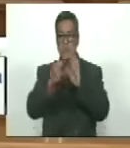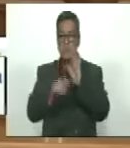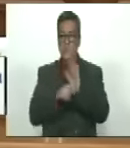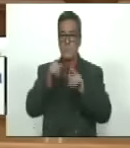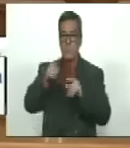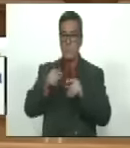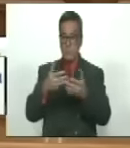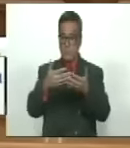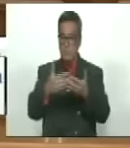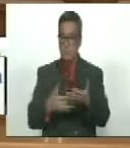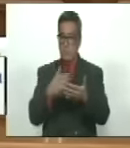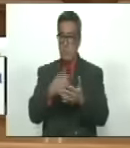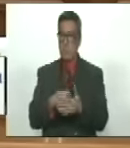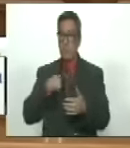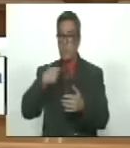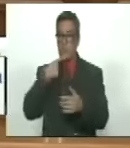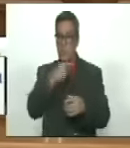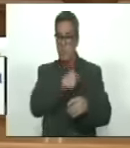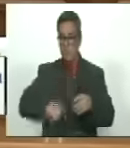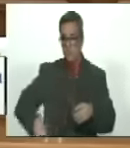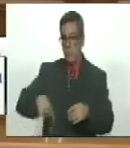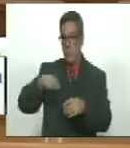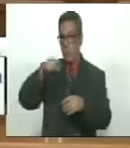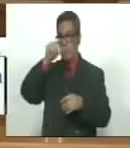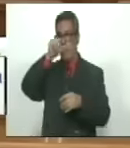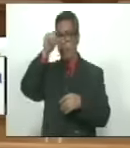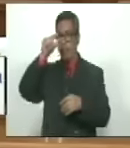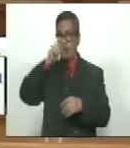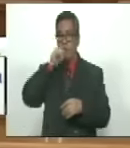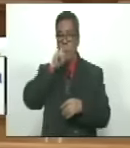mano, dijo el presidente Nicolás Maduro,